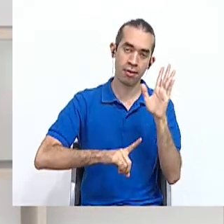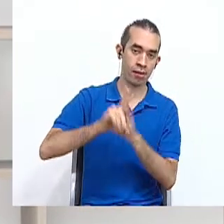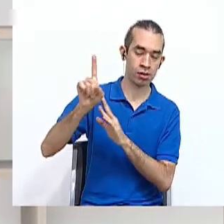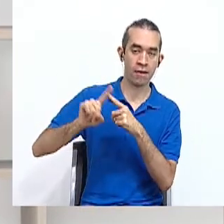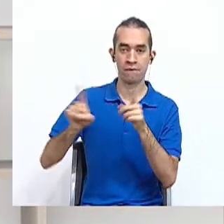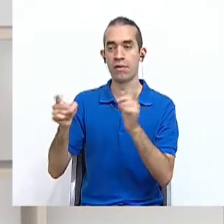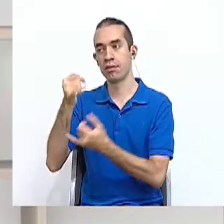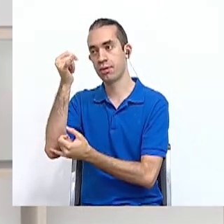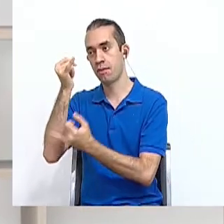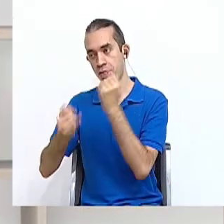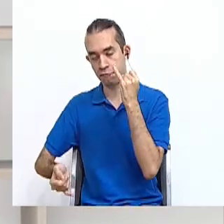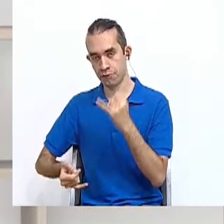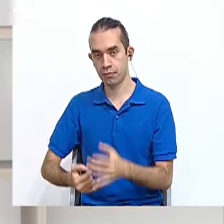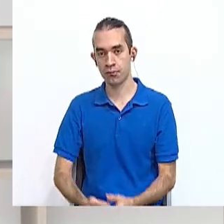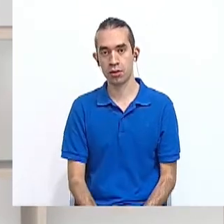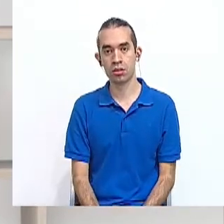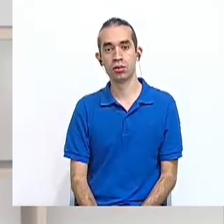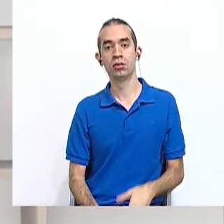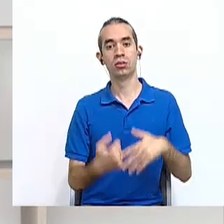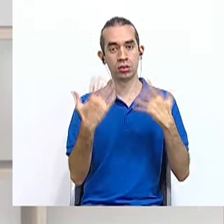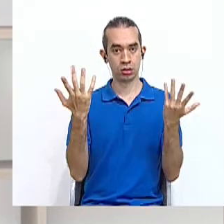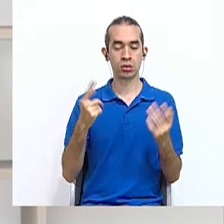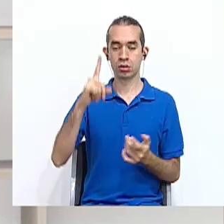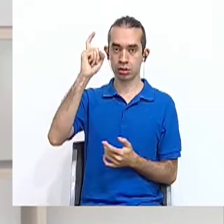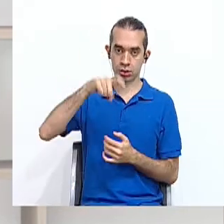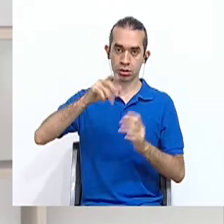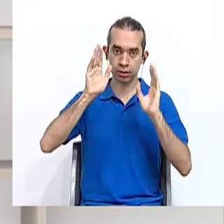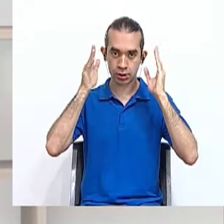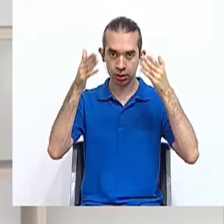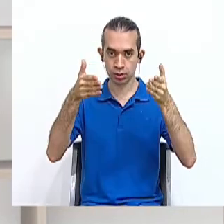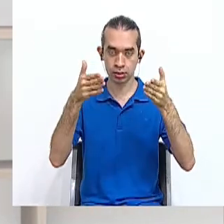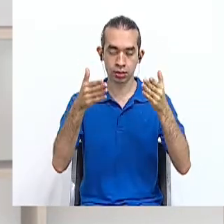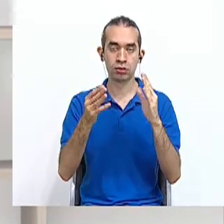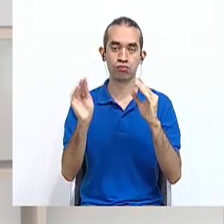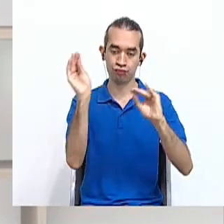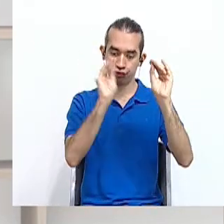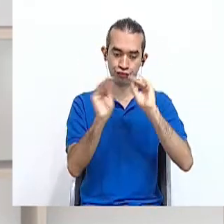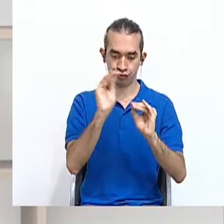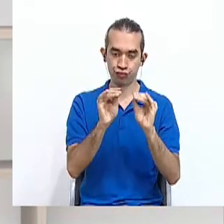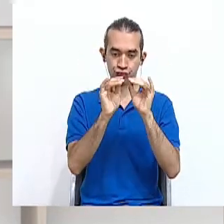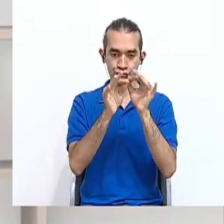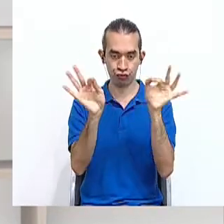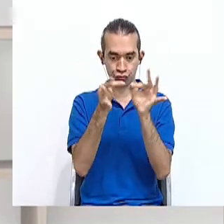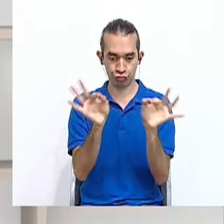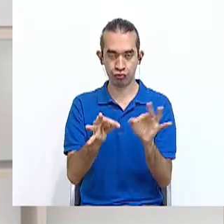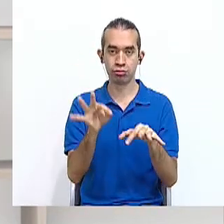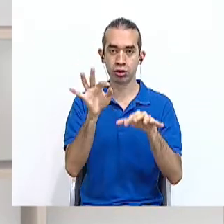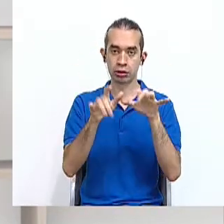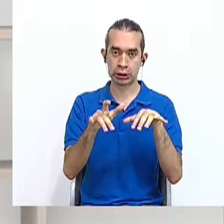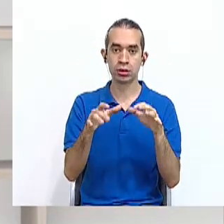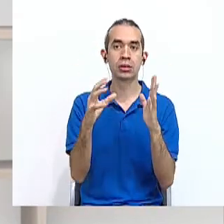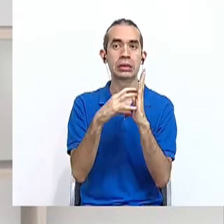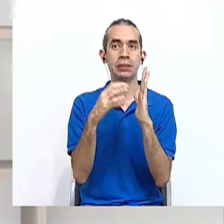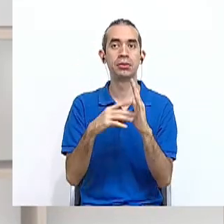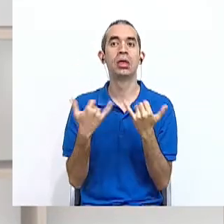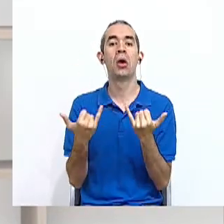y a la conclusión. Entonces tengo que estar enfocado en la construcción del párrafo. Vamos a hablar de algunas